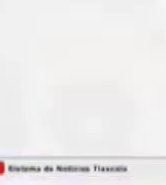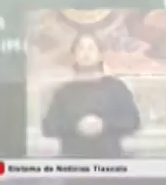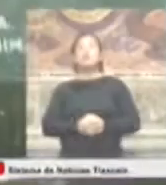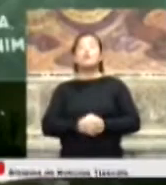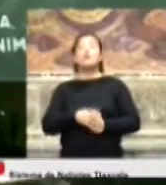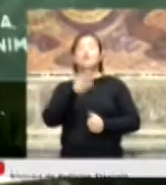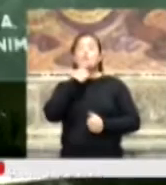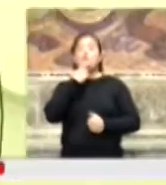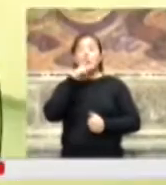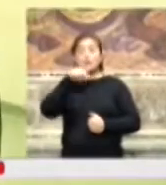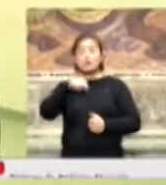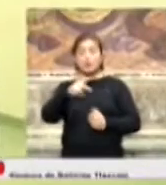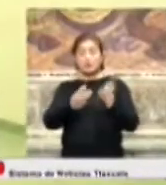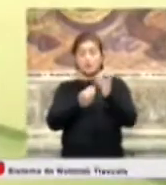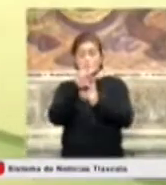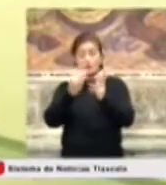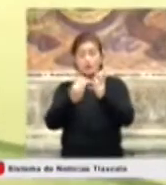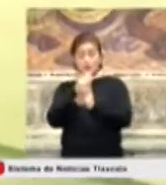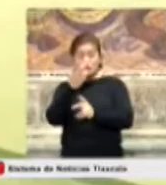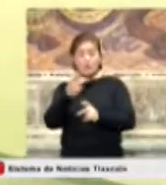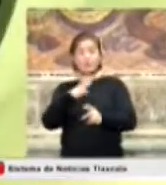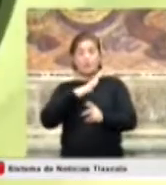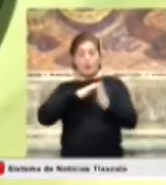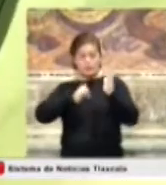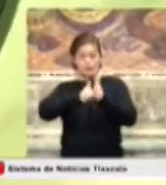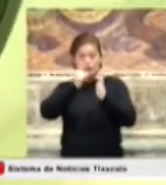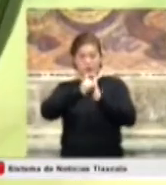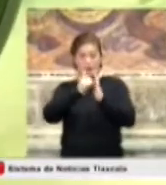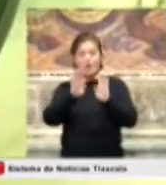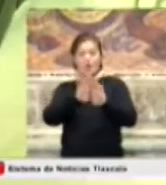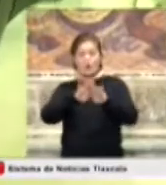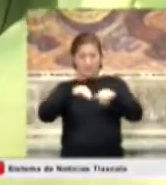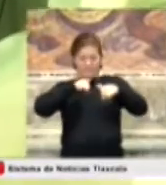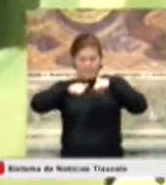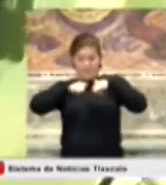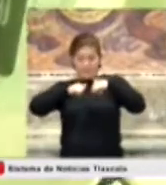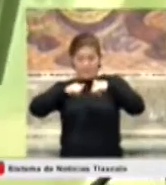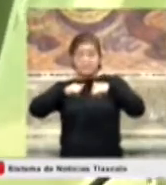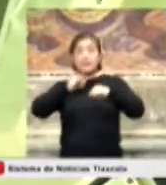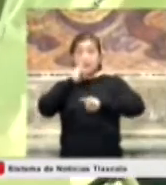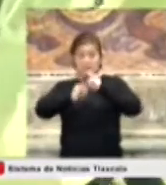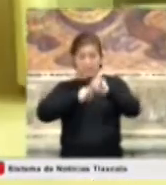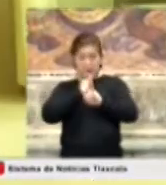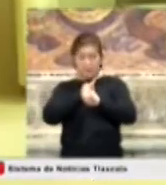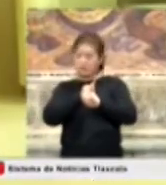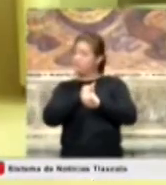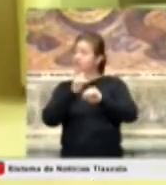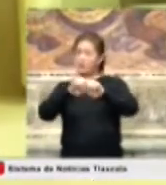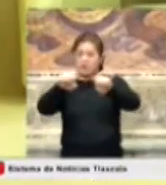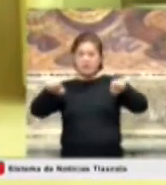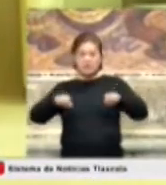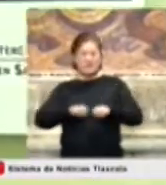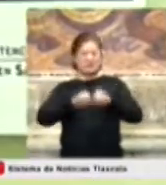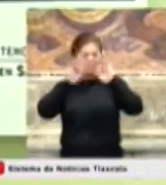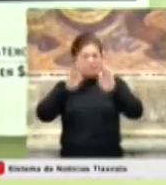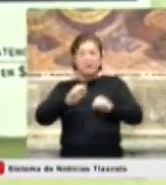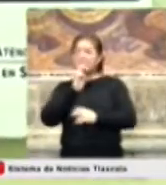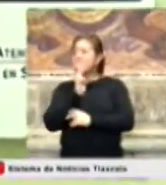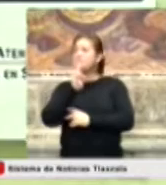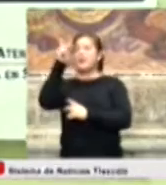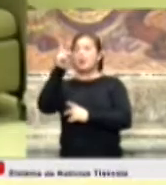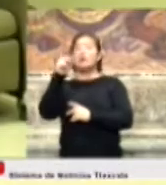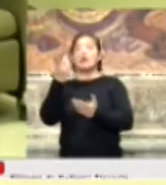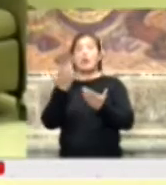México. Agregó que se invirtió la cantidad de 9 millones de pesos en equipamiento para los 12 hospitales de la entidad. Con el apoyo